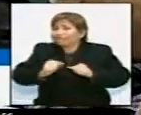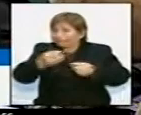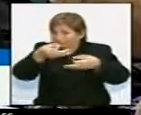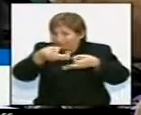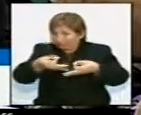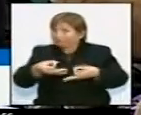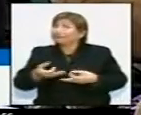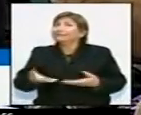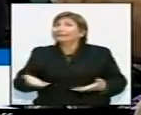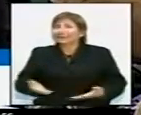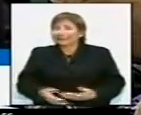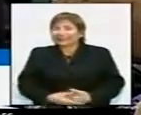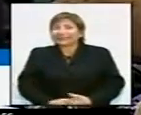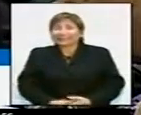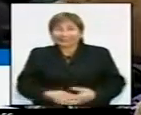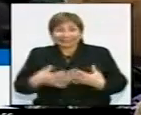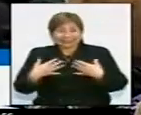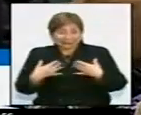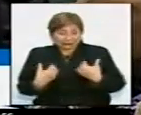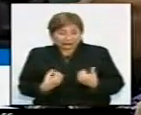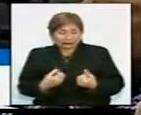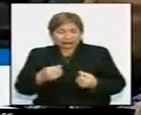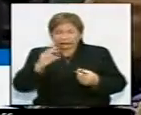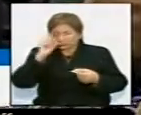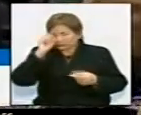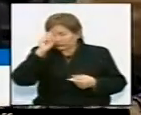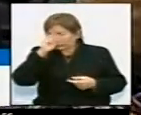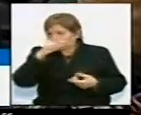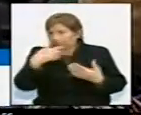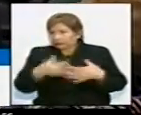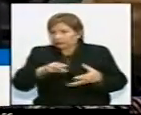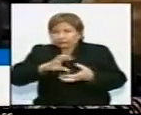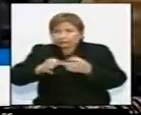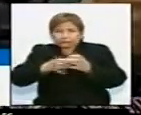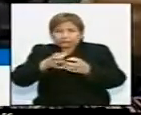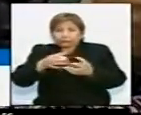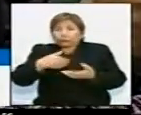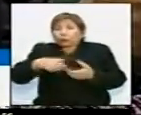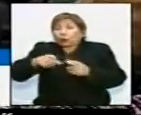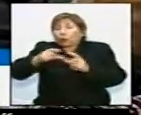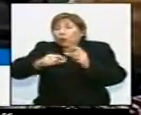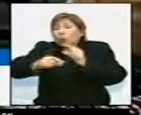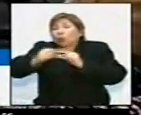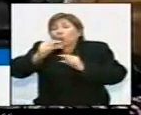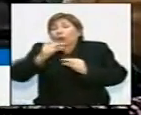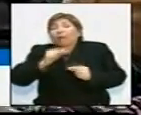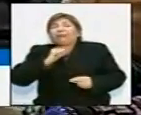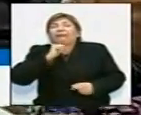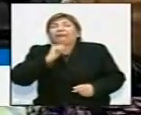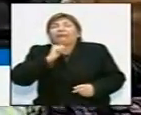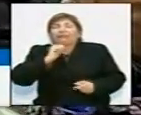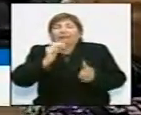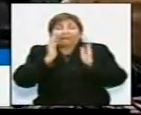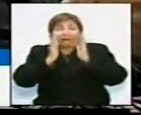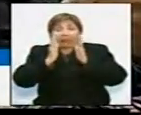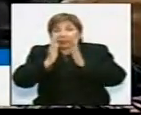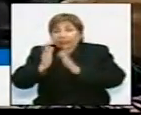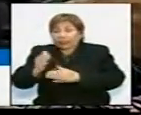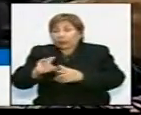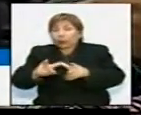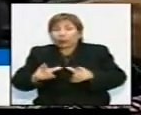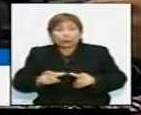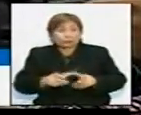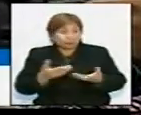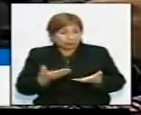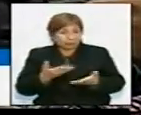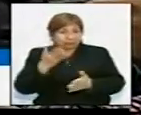verdad. La salud es compleja, es complicada por nuestra geografía. Hay muchos lugares que faltan ser atendidos. Pero